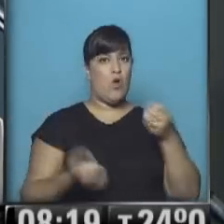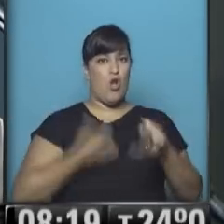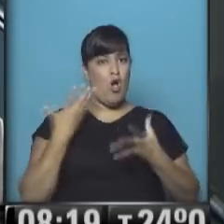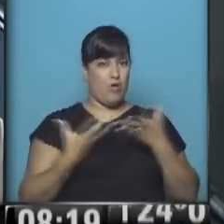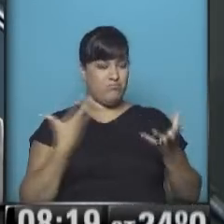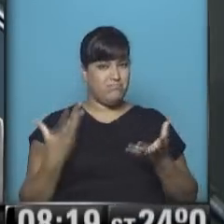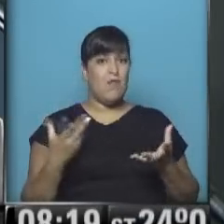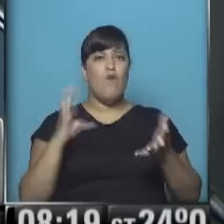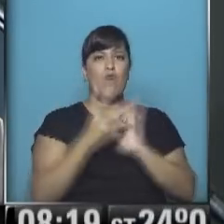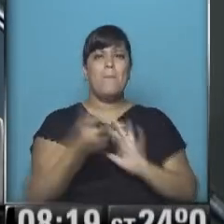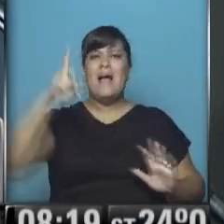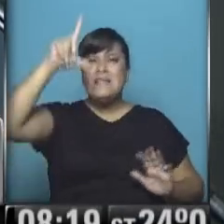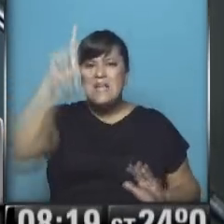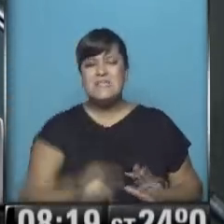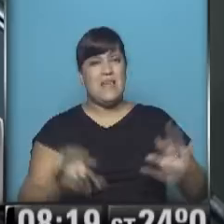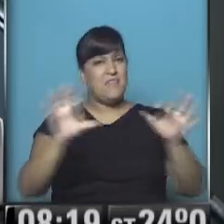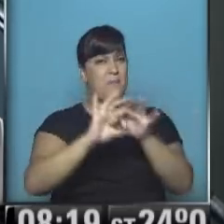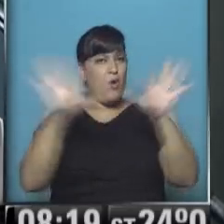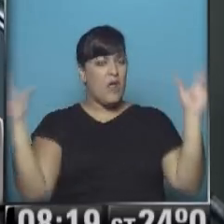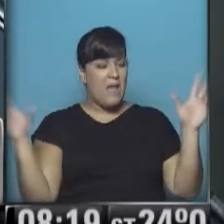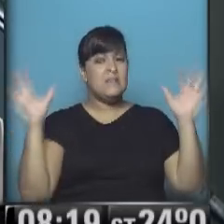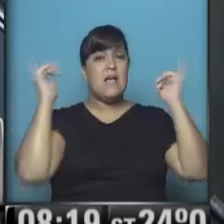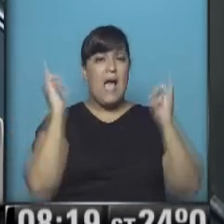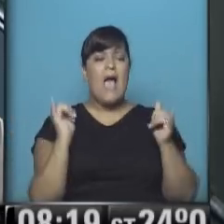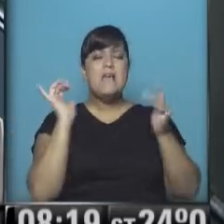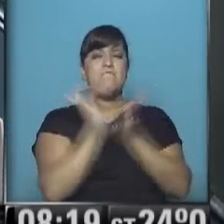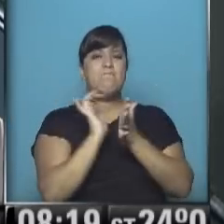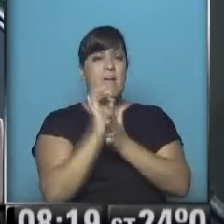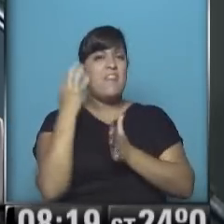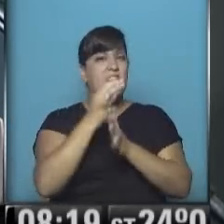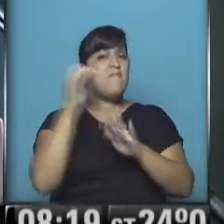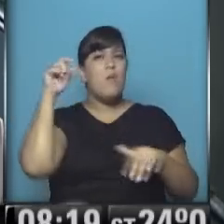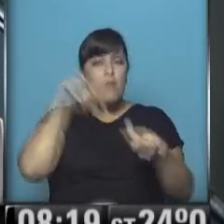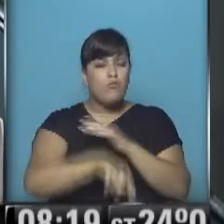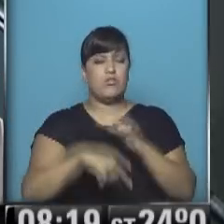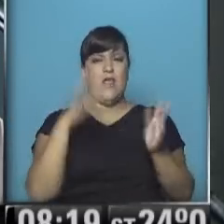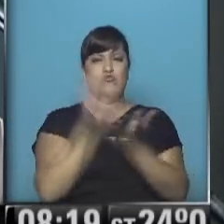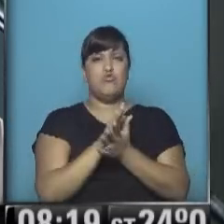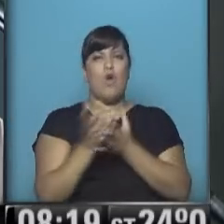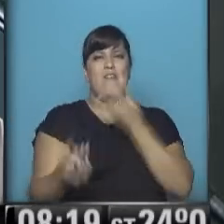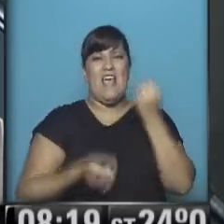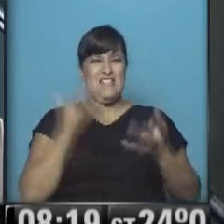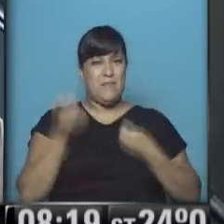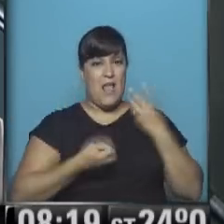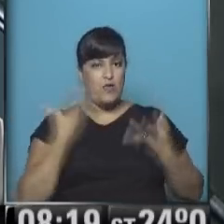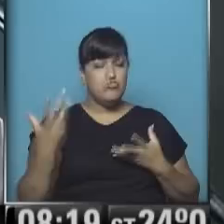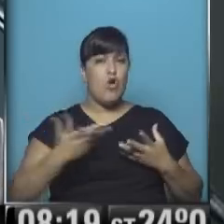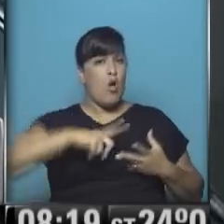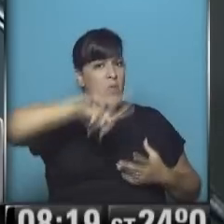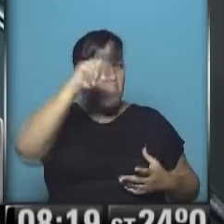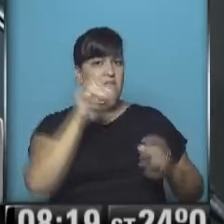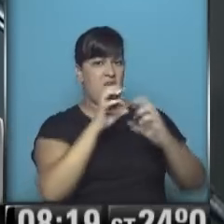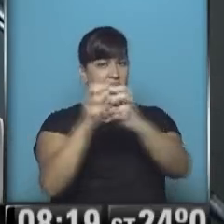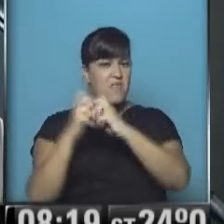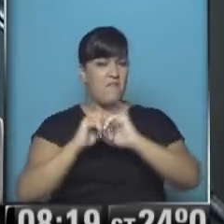intensidad democrática implica la profundidad de las expresiones, con mucha intensidad, con mucho debate y con